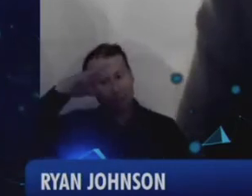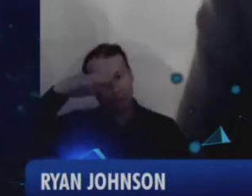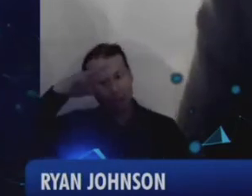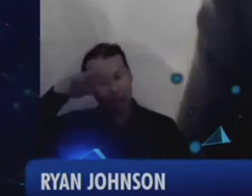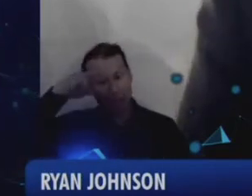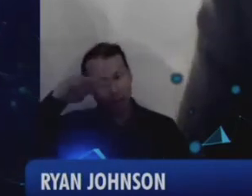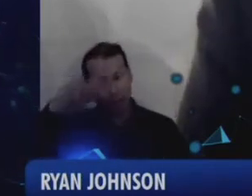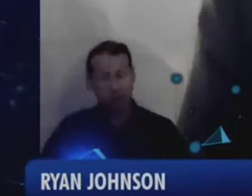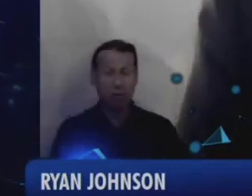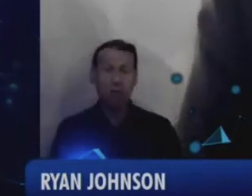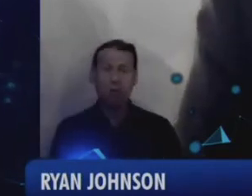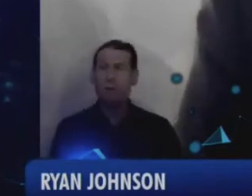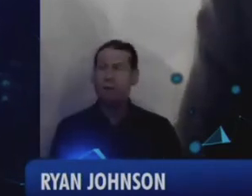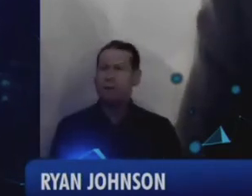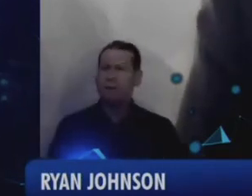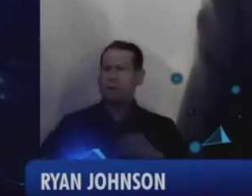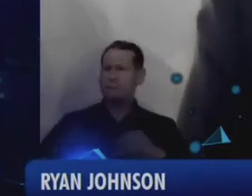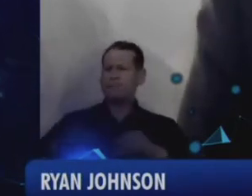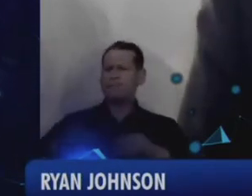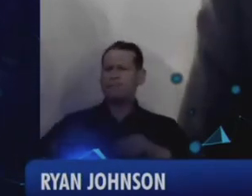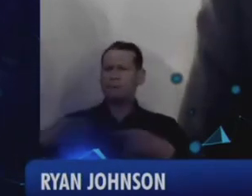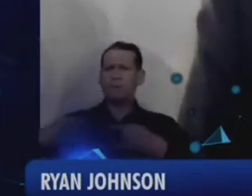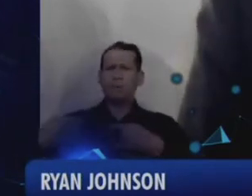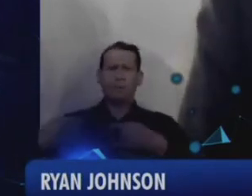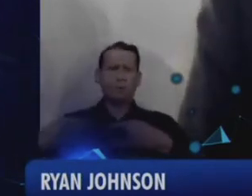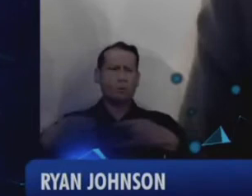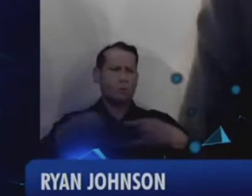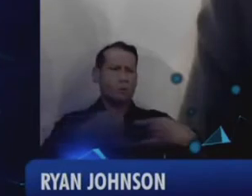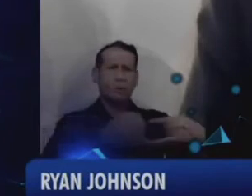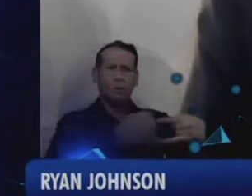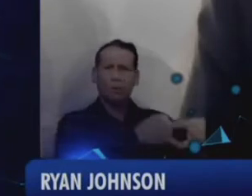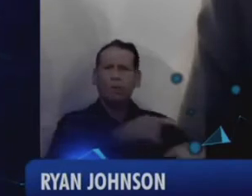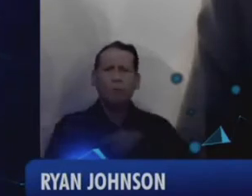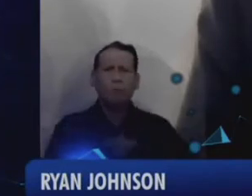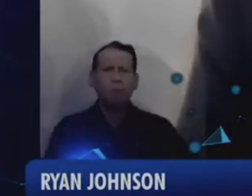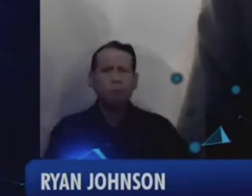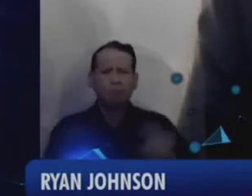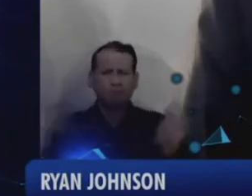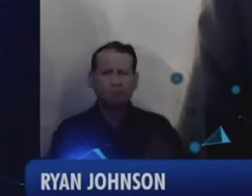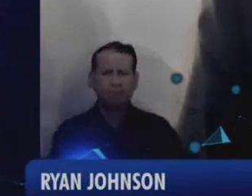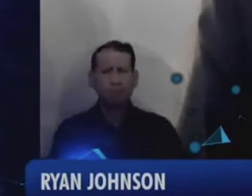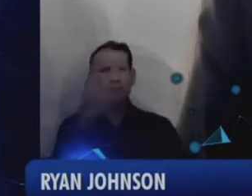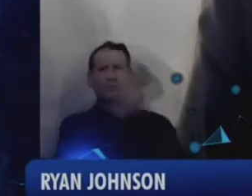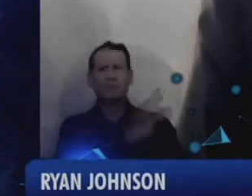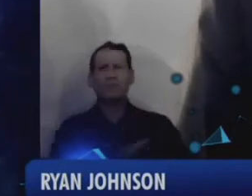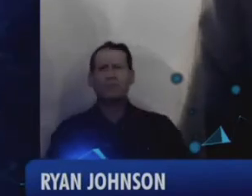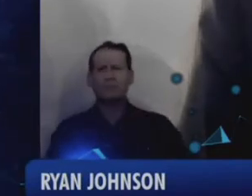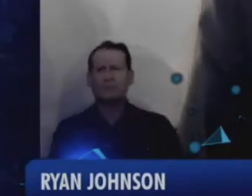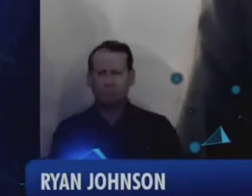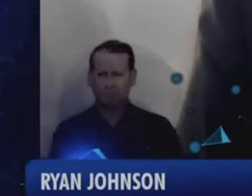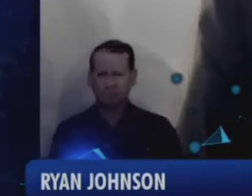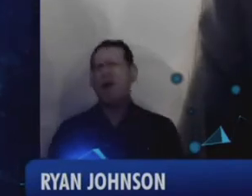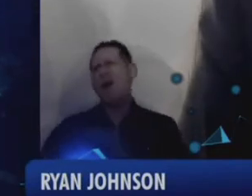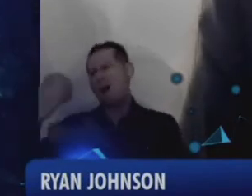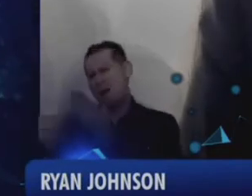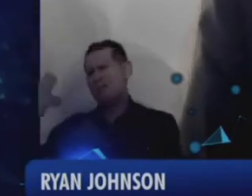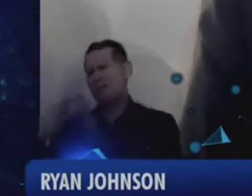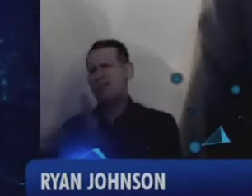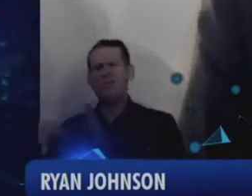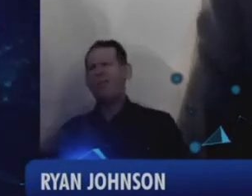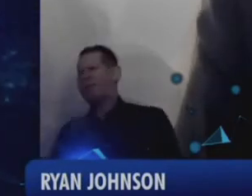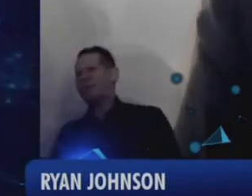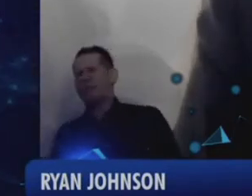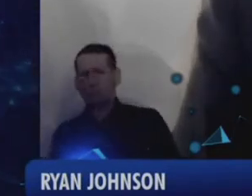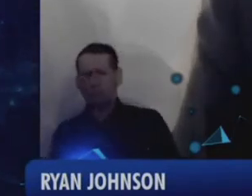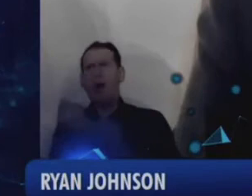millones de personas que eran desatendidos por otros modos de tecnología. Hemos lanzado este proyecto